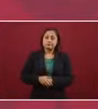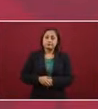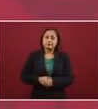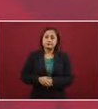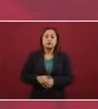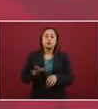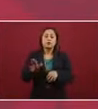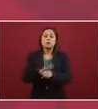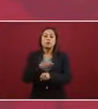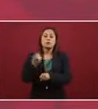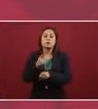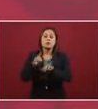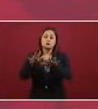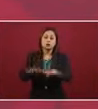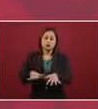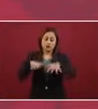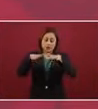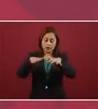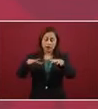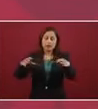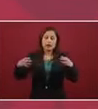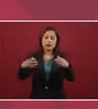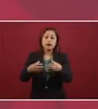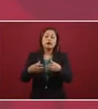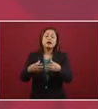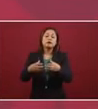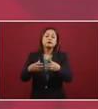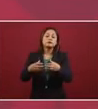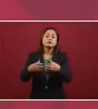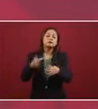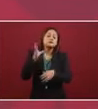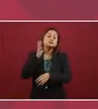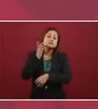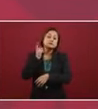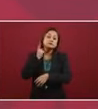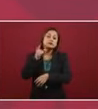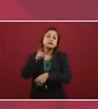en el Congreso se aprobaron reformas